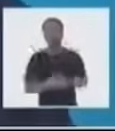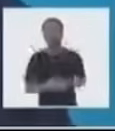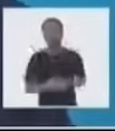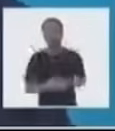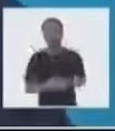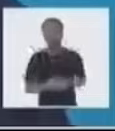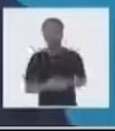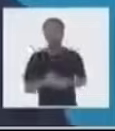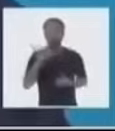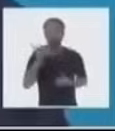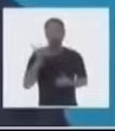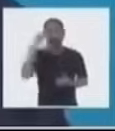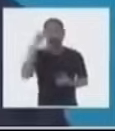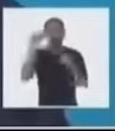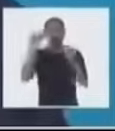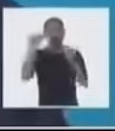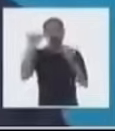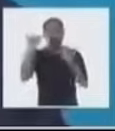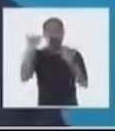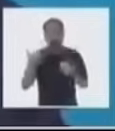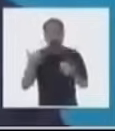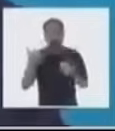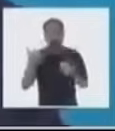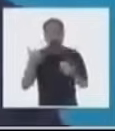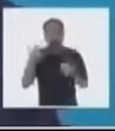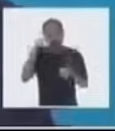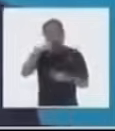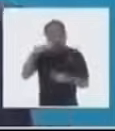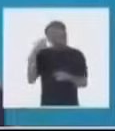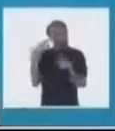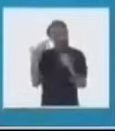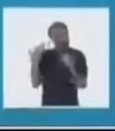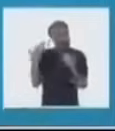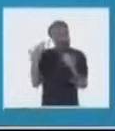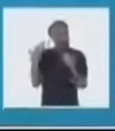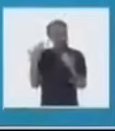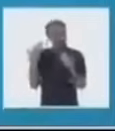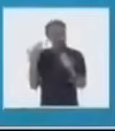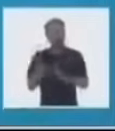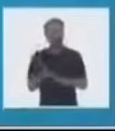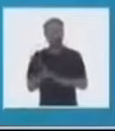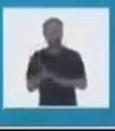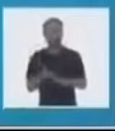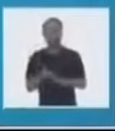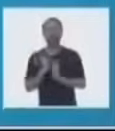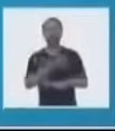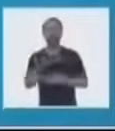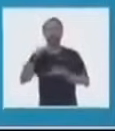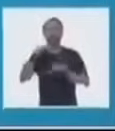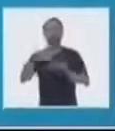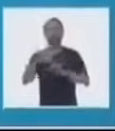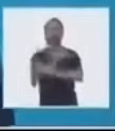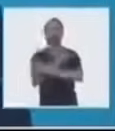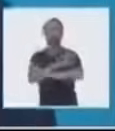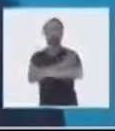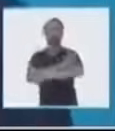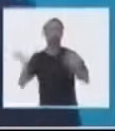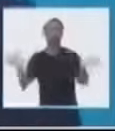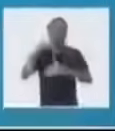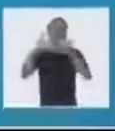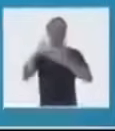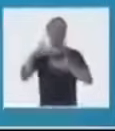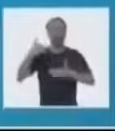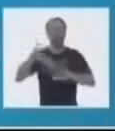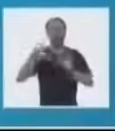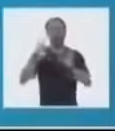empleo intermitente, no es un empleo permanente. Y segundo, que en la UOCRA es falso que porque es más flexible haya más blanqueo.